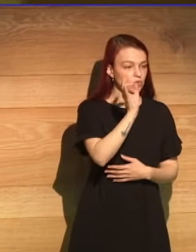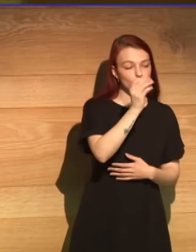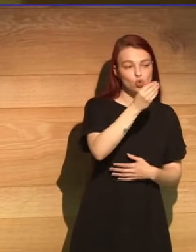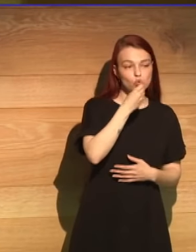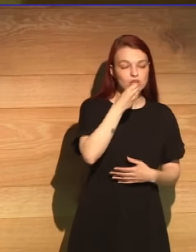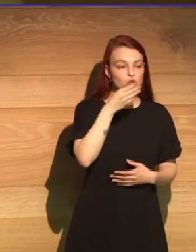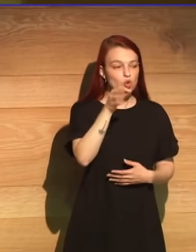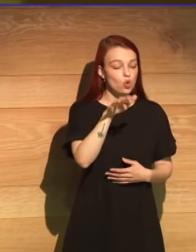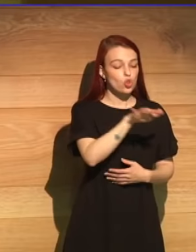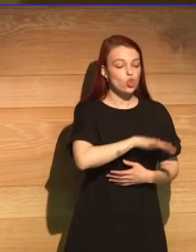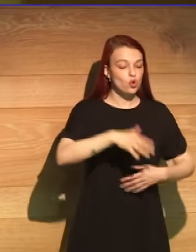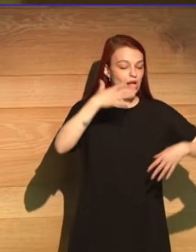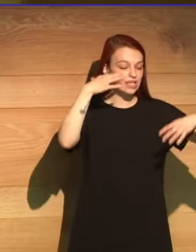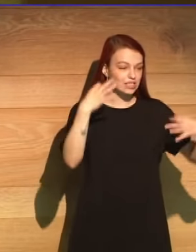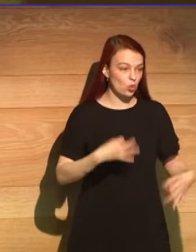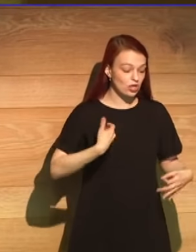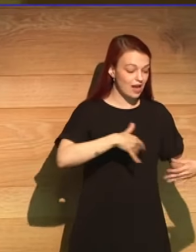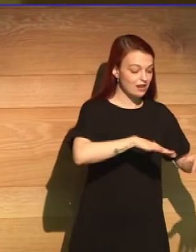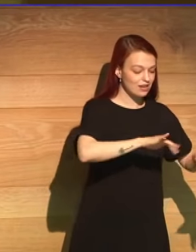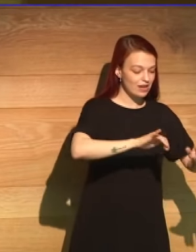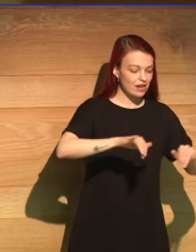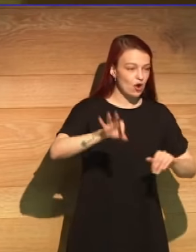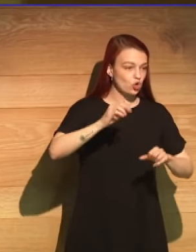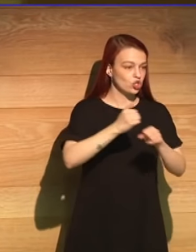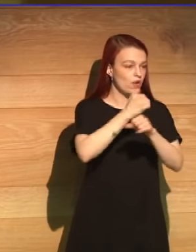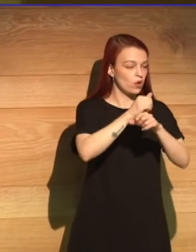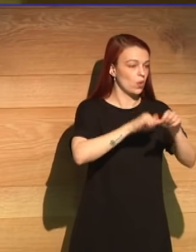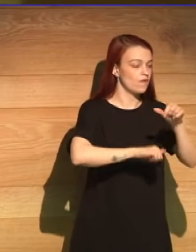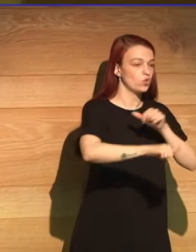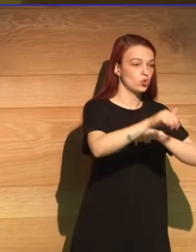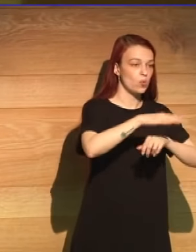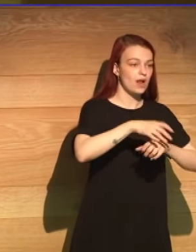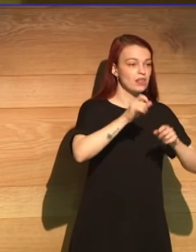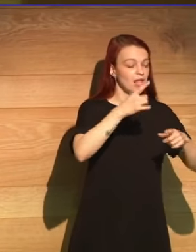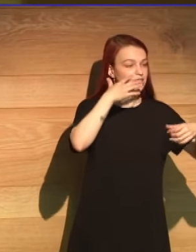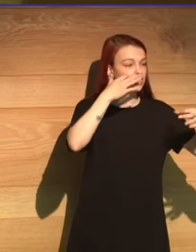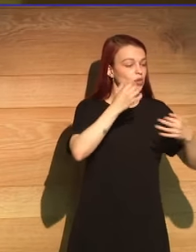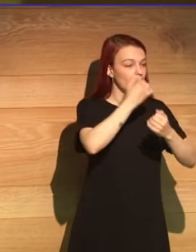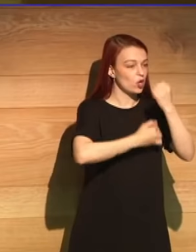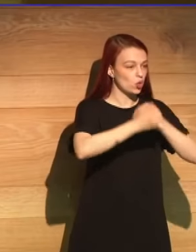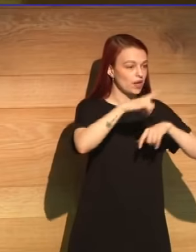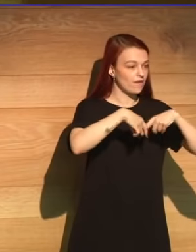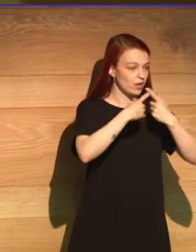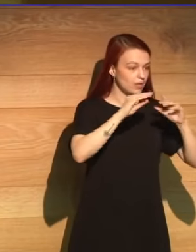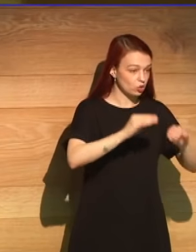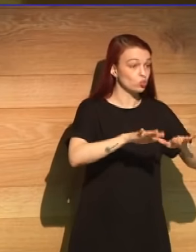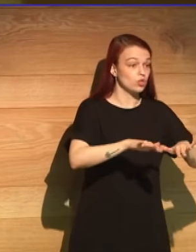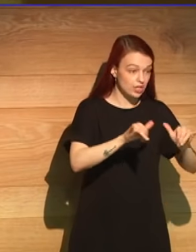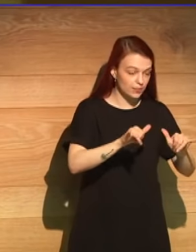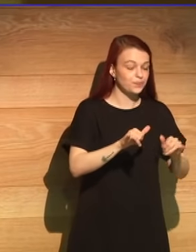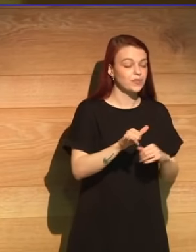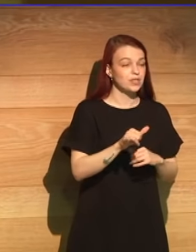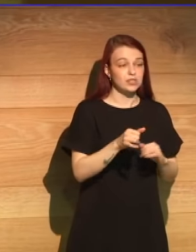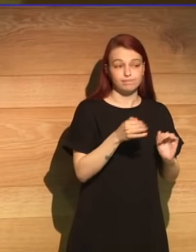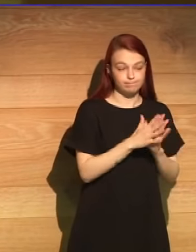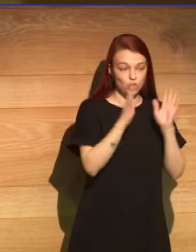estar en un espacio seguro, a un empleo y emprendimiento futuro que genere seguridad económica en sus familias y en sus comunidades. Y, por